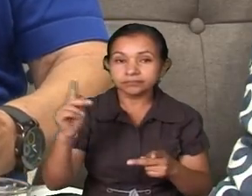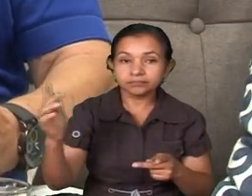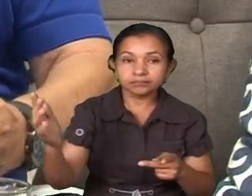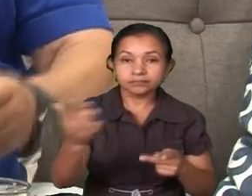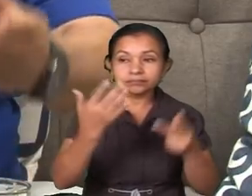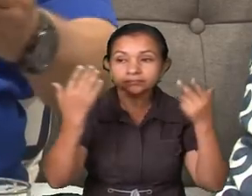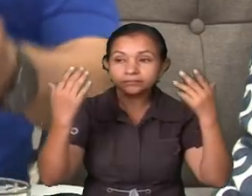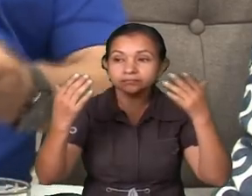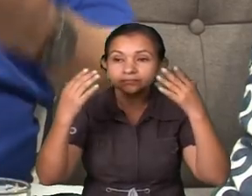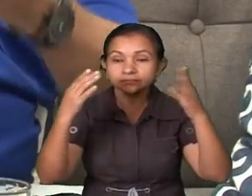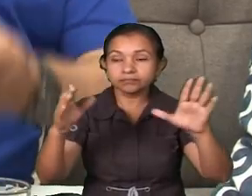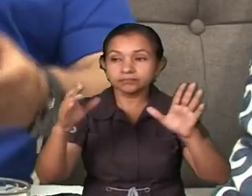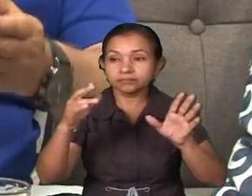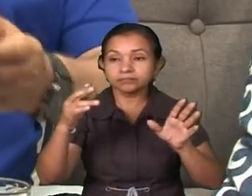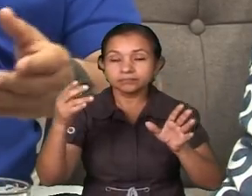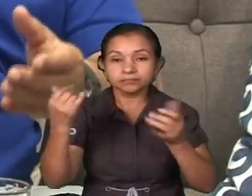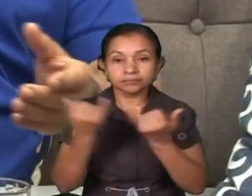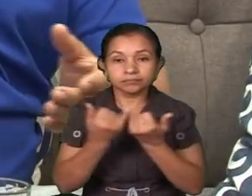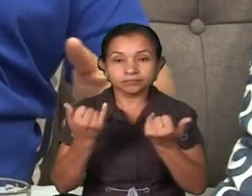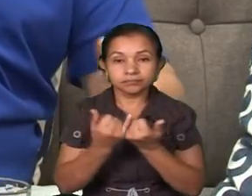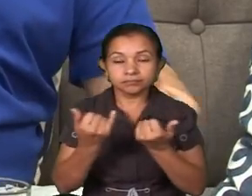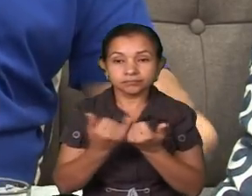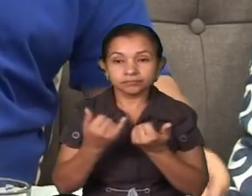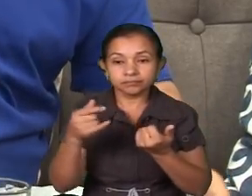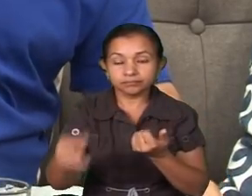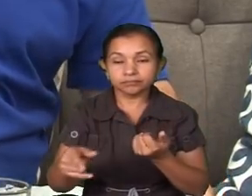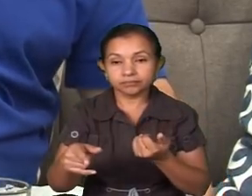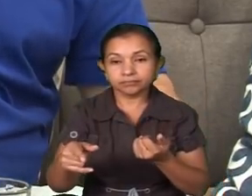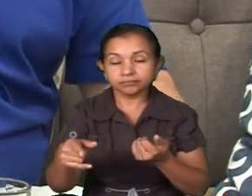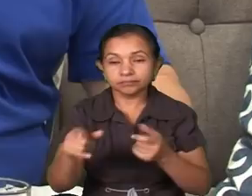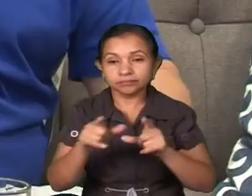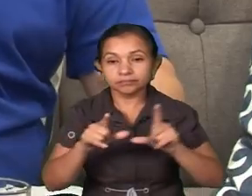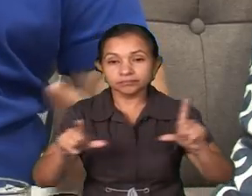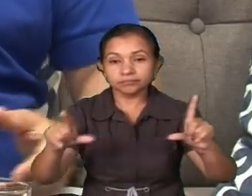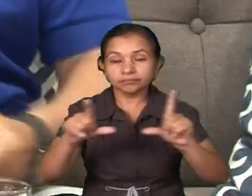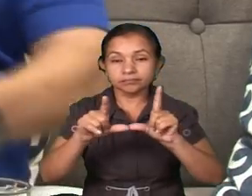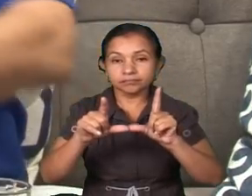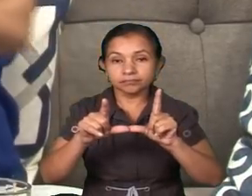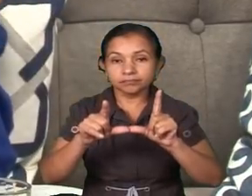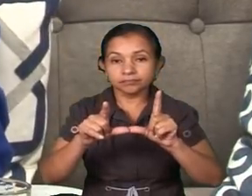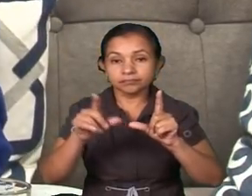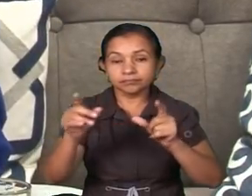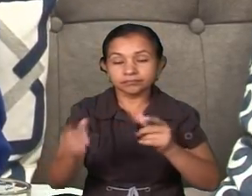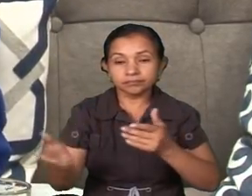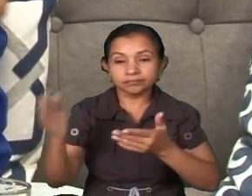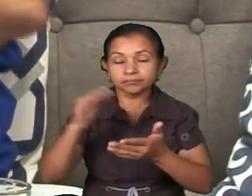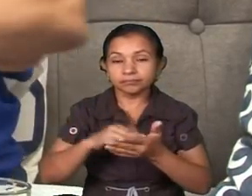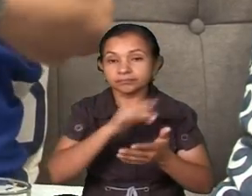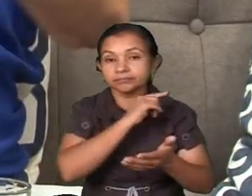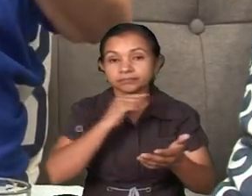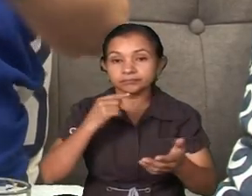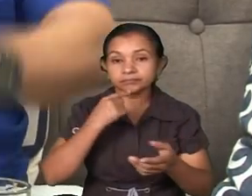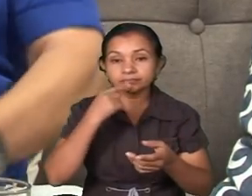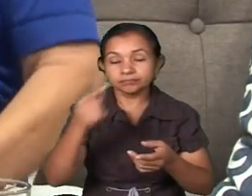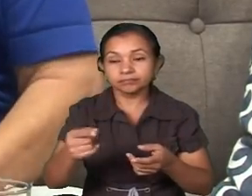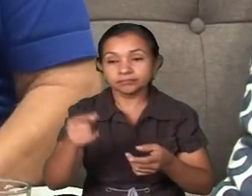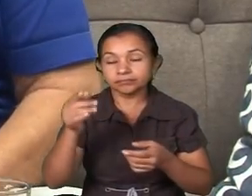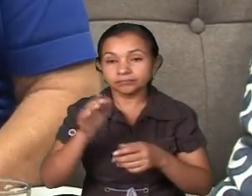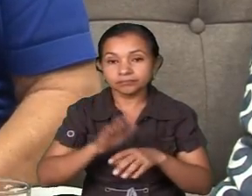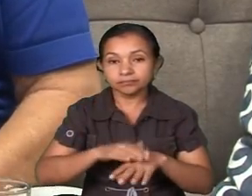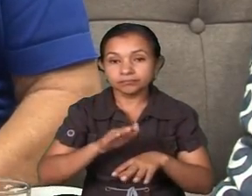todas esas cosas eran también del comandante de la plaza de San Juan del Sur. Y este se fue otra vez donde el obispo, y el obispo lo volvió a